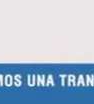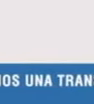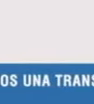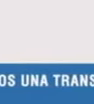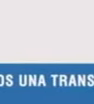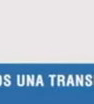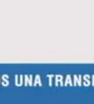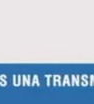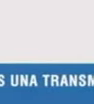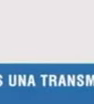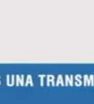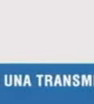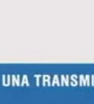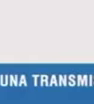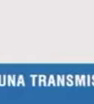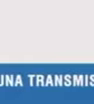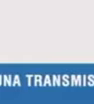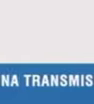bu